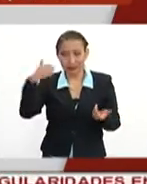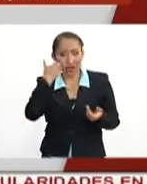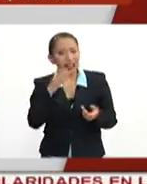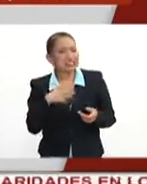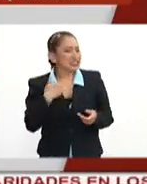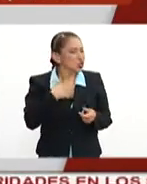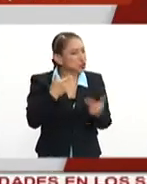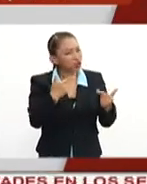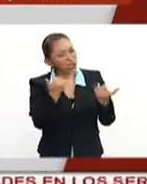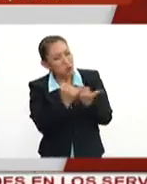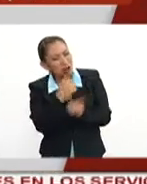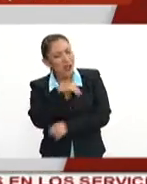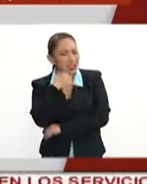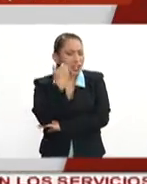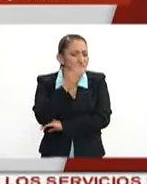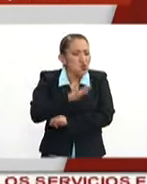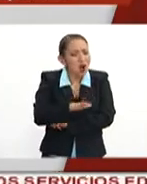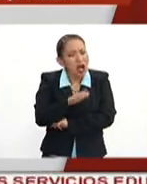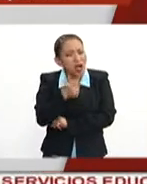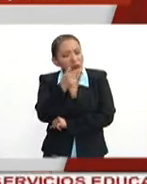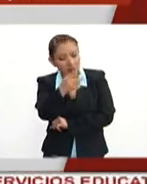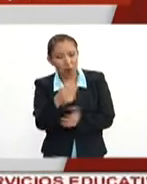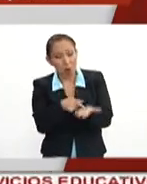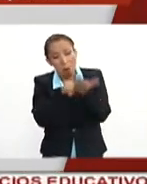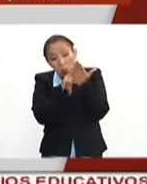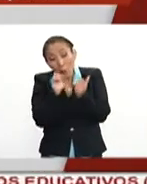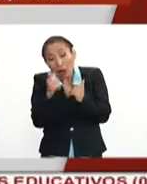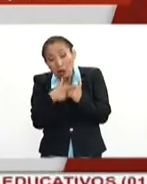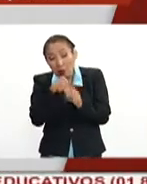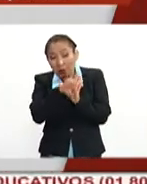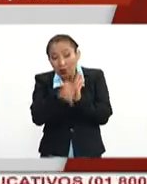la búsqueda de hacer algo similar sepan a qué se van a enfrentar.